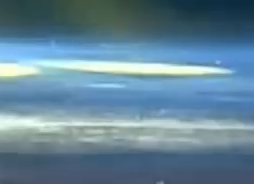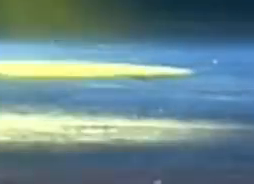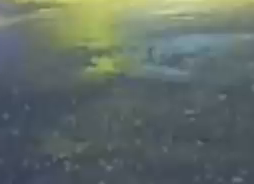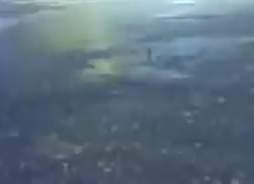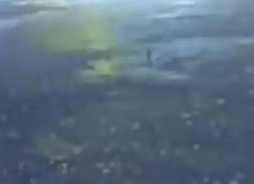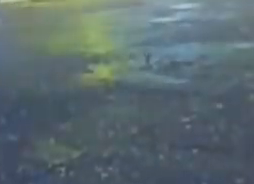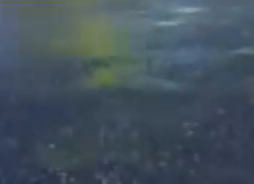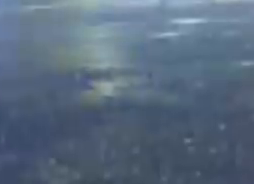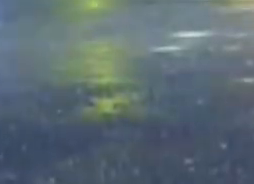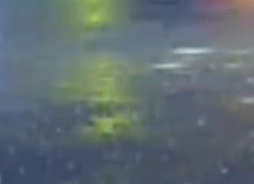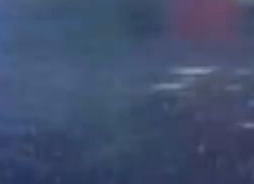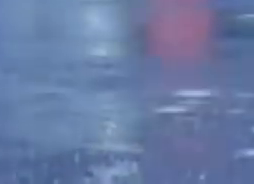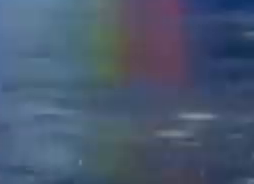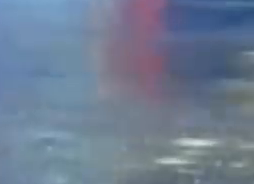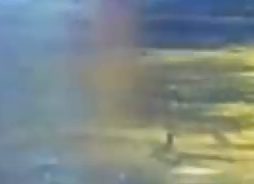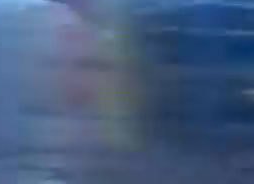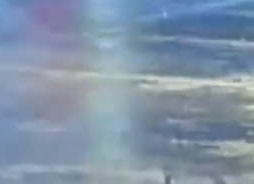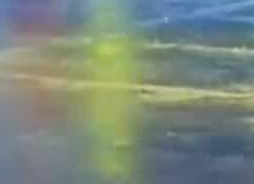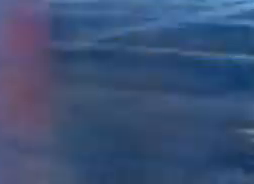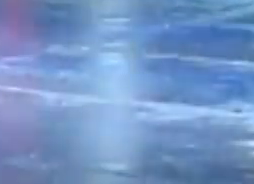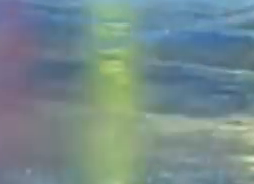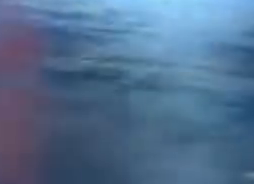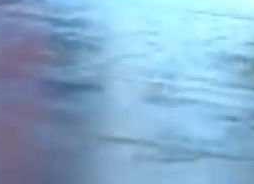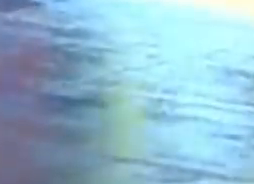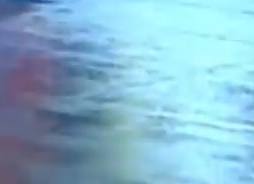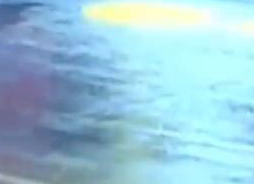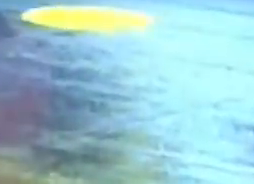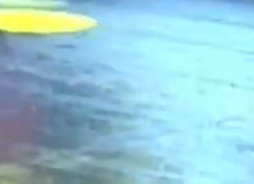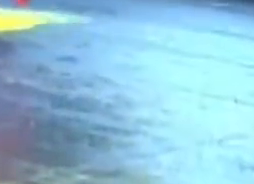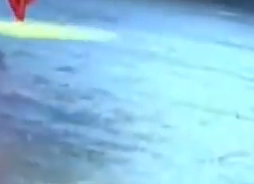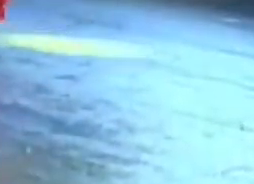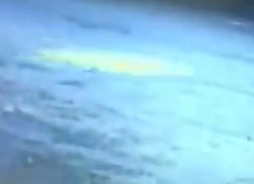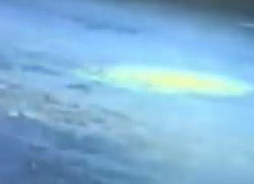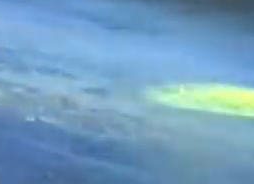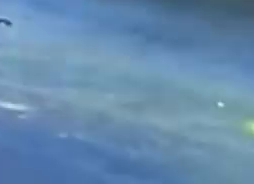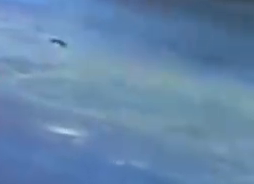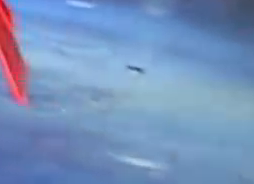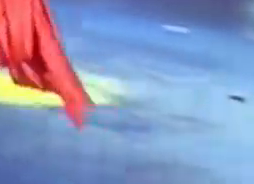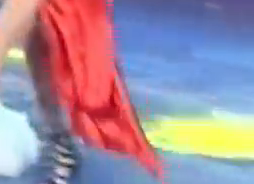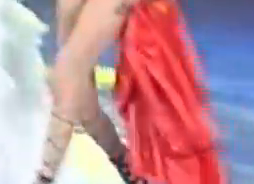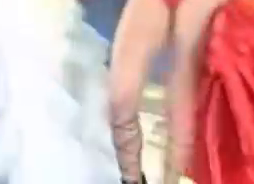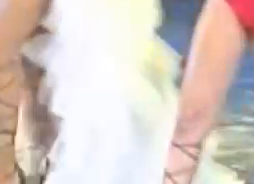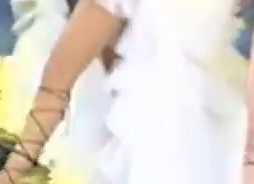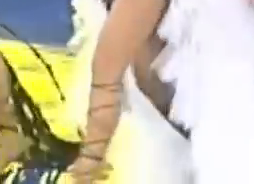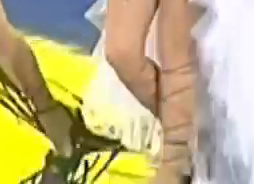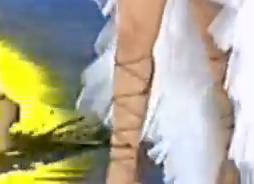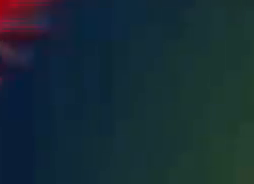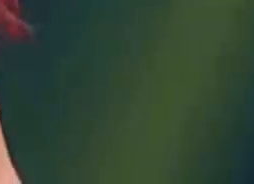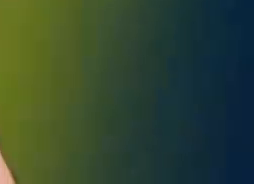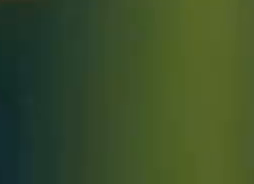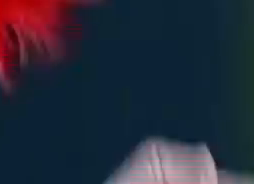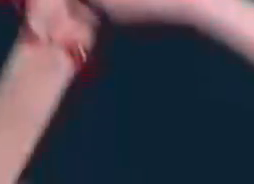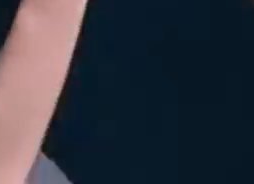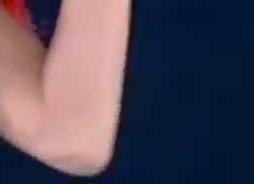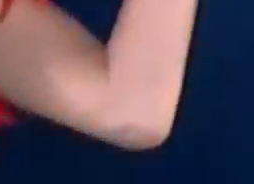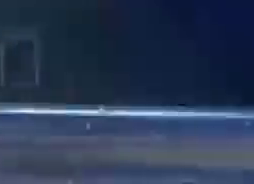Grab somebody now face to face and say, say that you're bossy, cause you are the boss. Buy anything, you don't care what it costs. Act like a casino, I'm